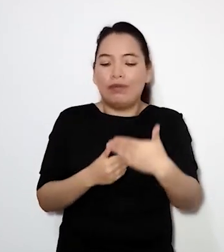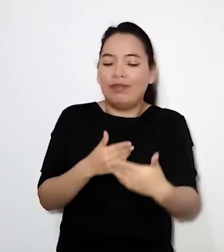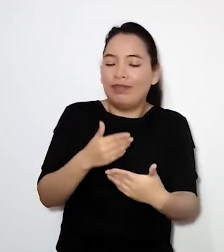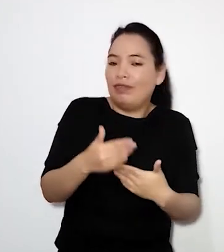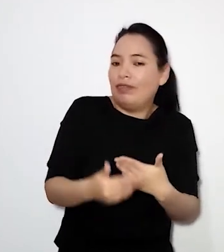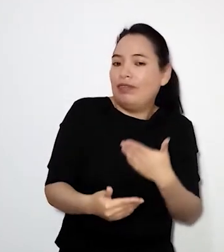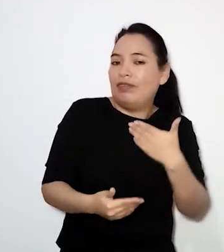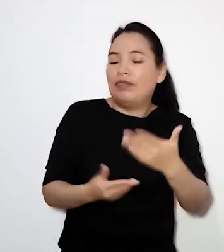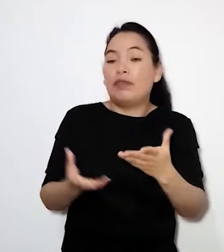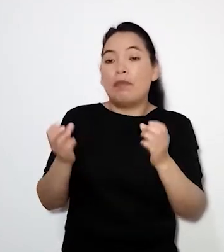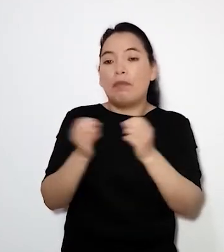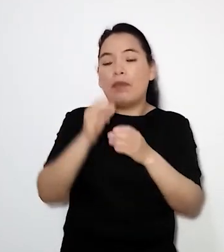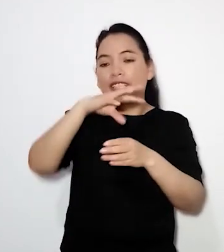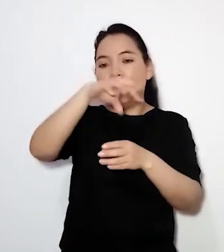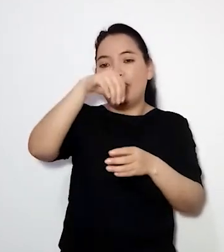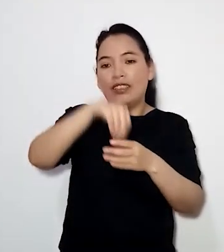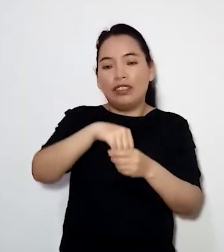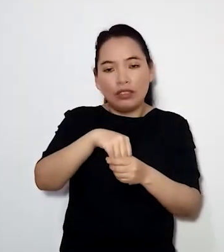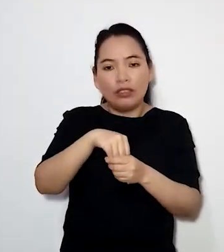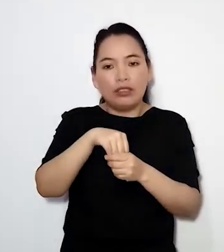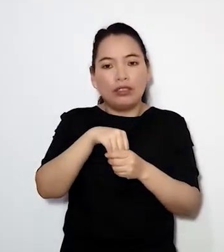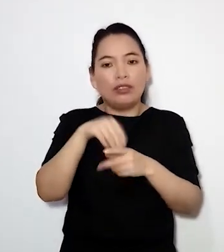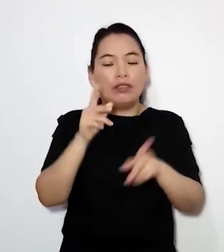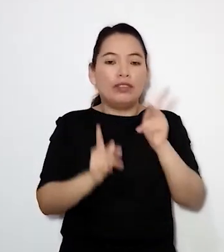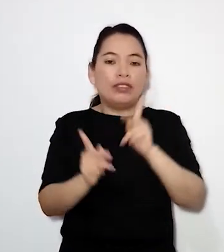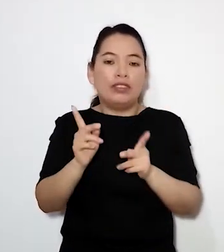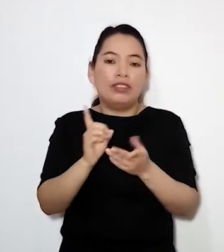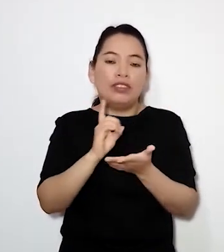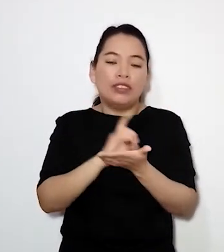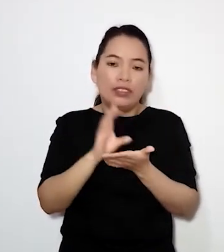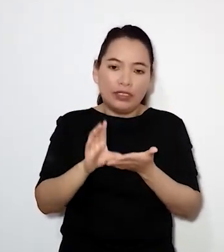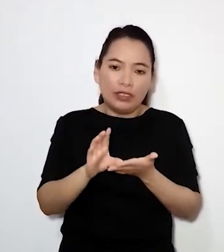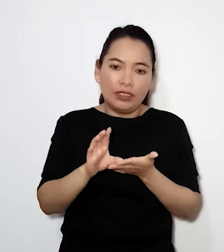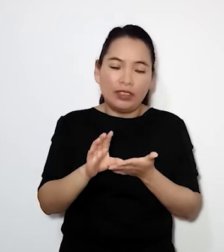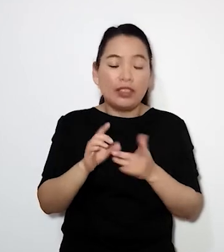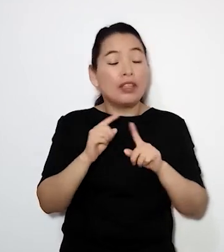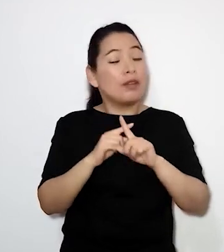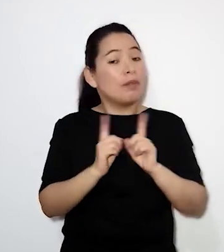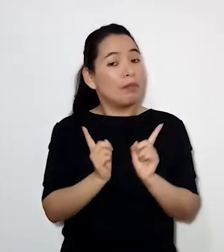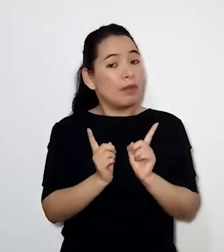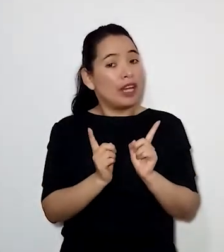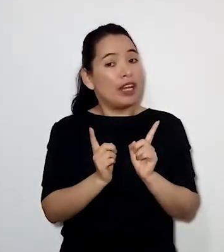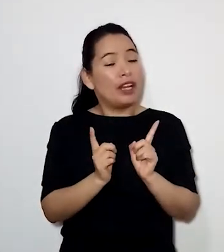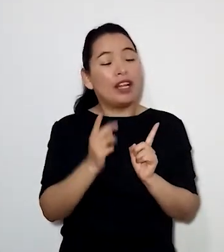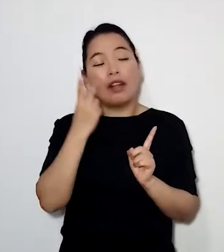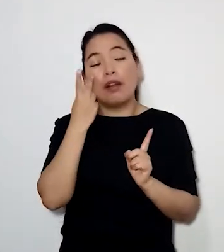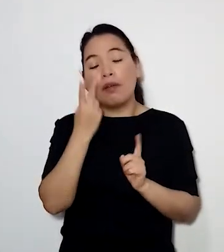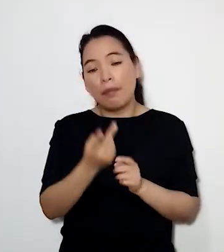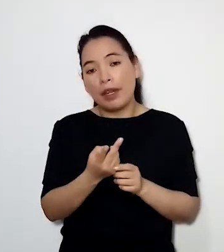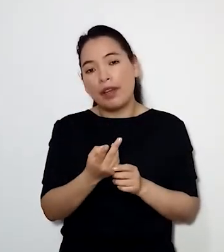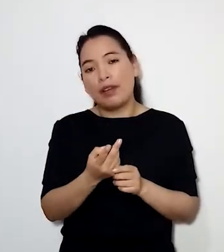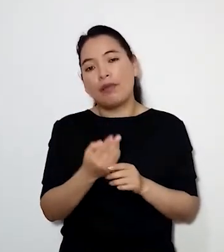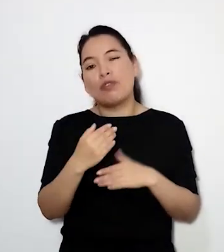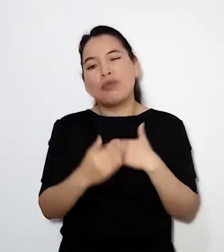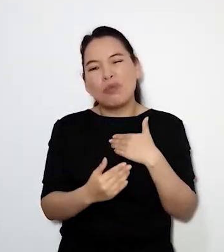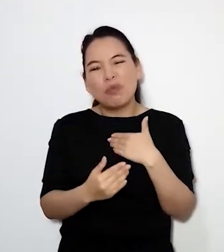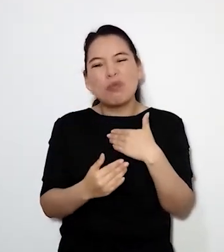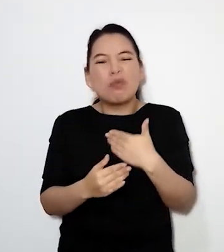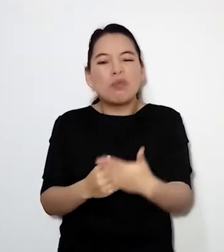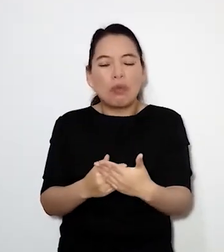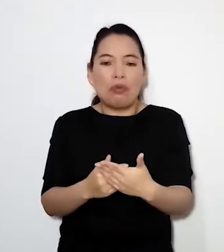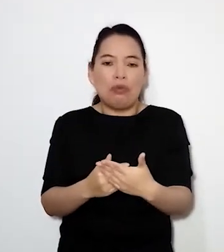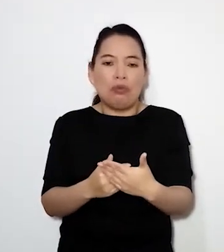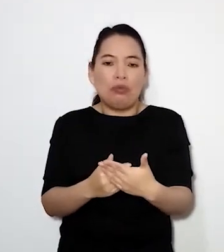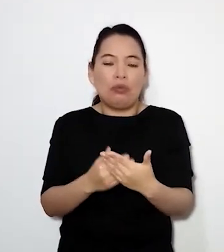discapacidad en escuelas regulares. Sin embargo, el movimiento ha sido progresivo. Las situaciones dentro de la región son